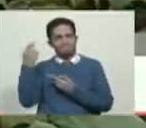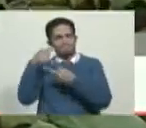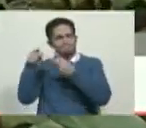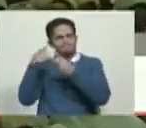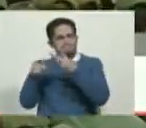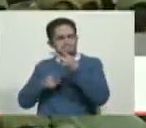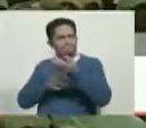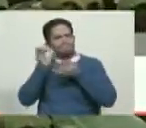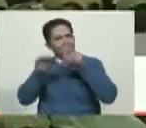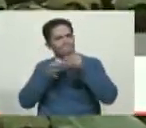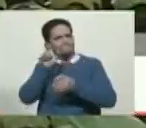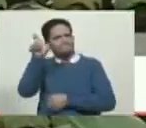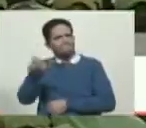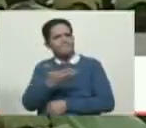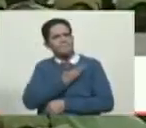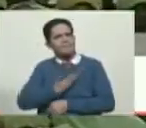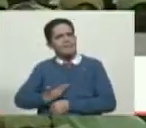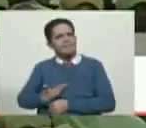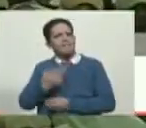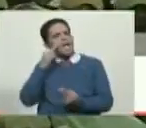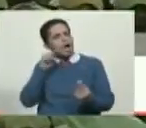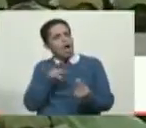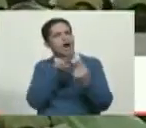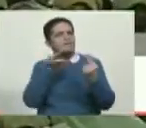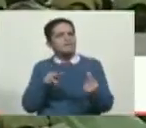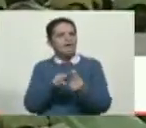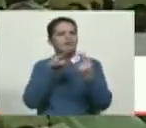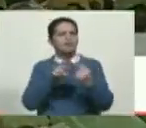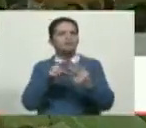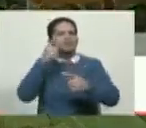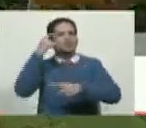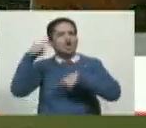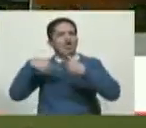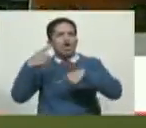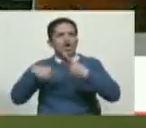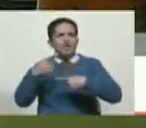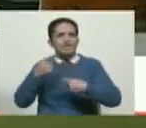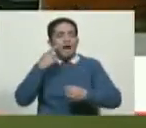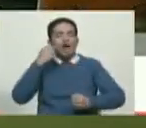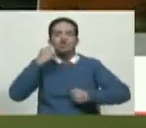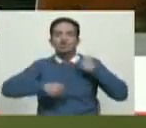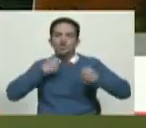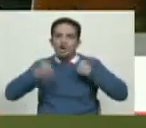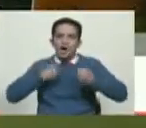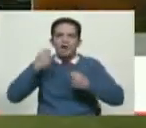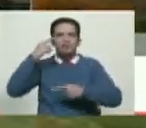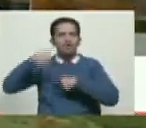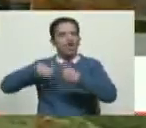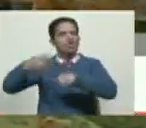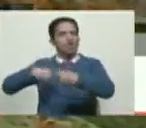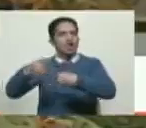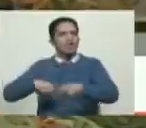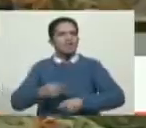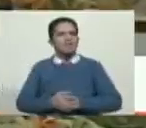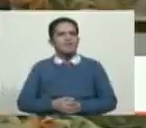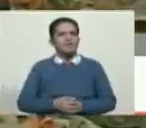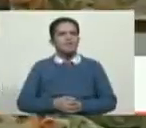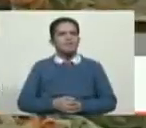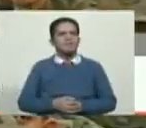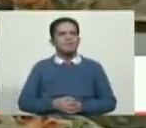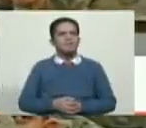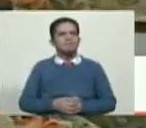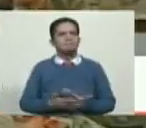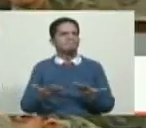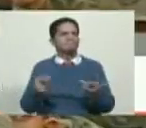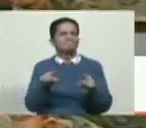jefe, de vernos todos los días, de encontrarnos todos los días, de correr todos los días, en lo que hemos llamado